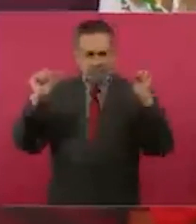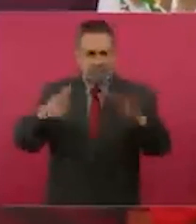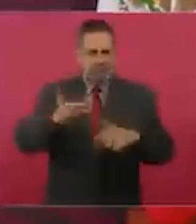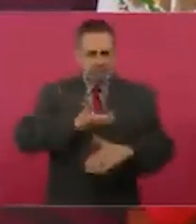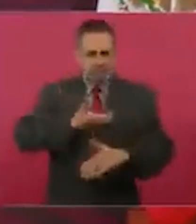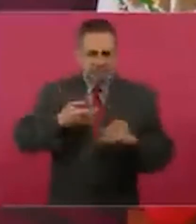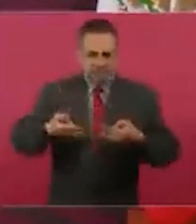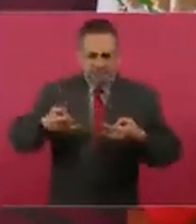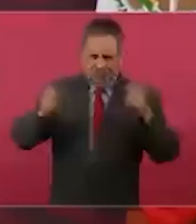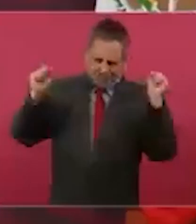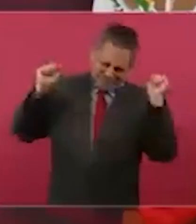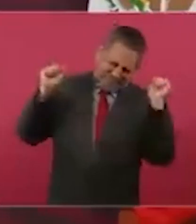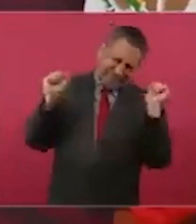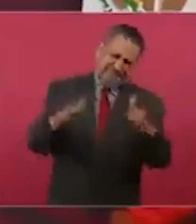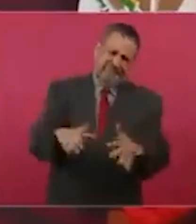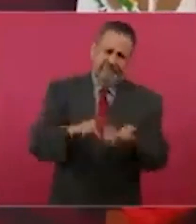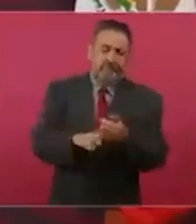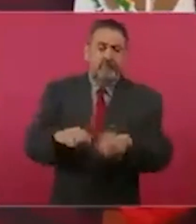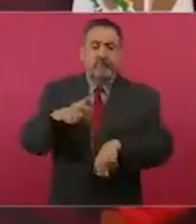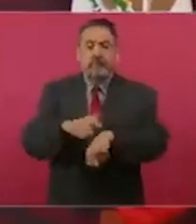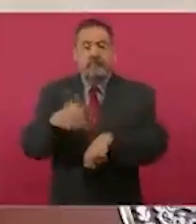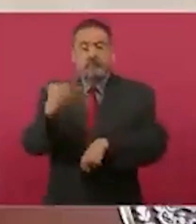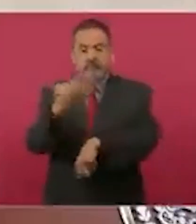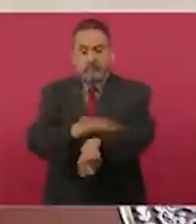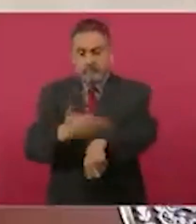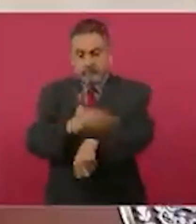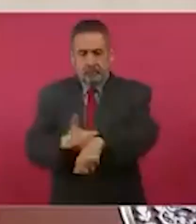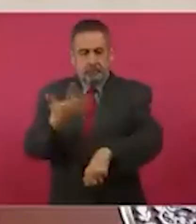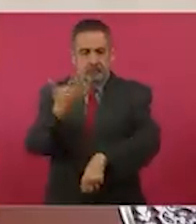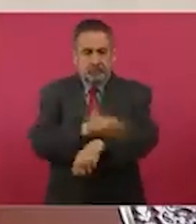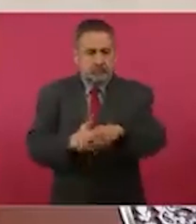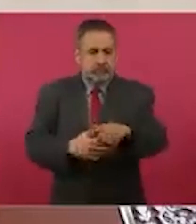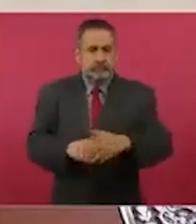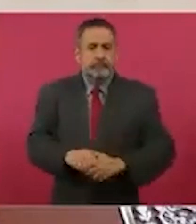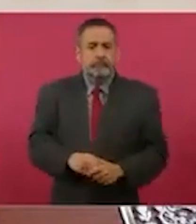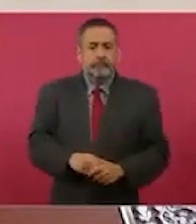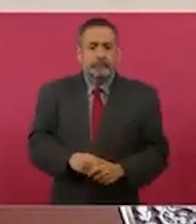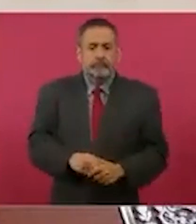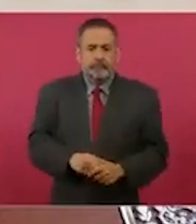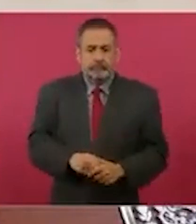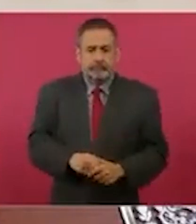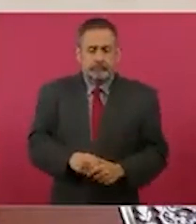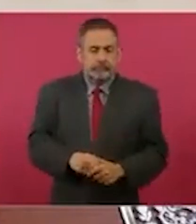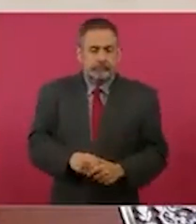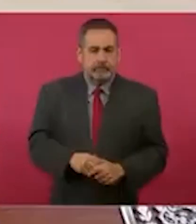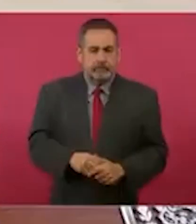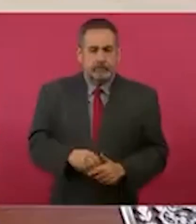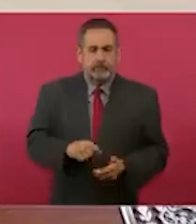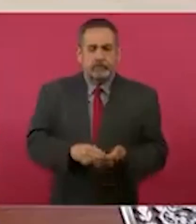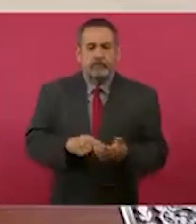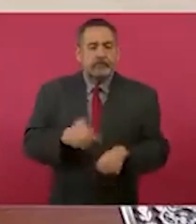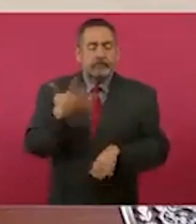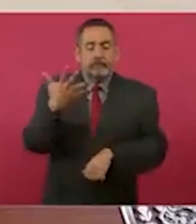que significó iniciar la cuarta transformación. Durante la conferencia mañanera ofreció detalles sobre cuándo comenzará y los detalles